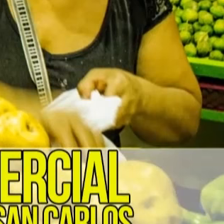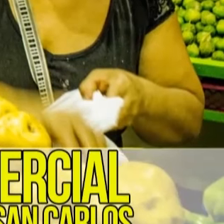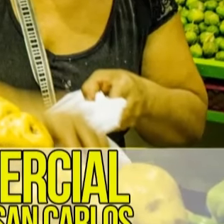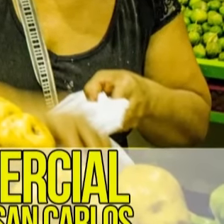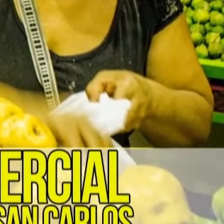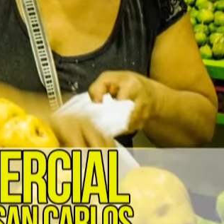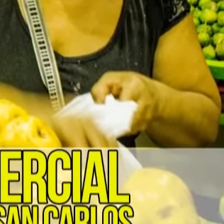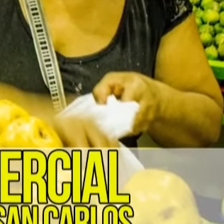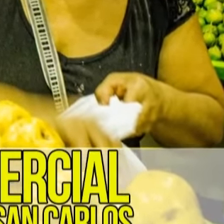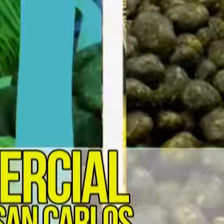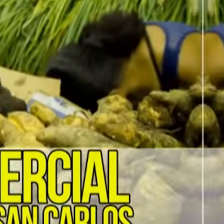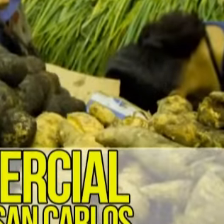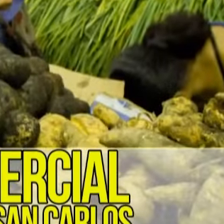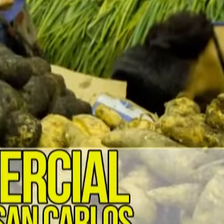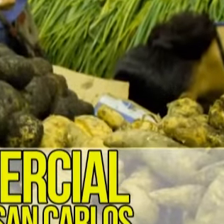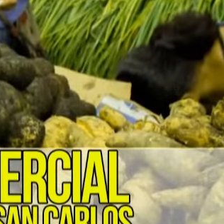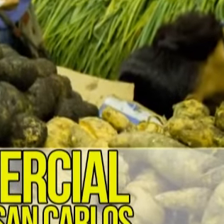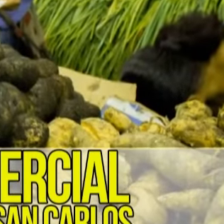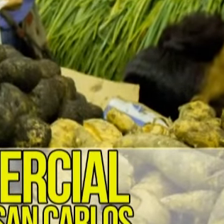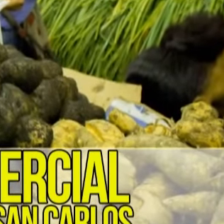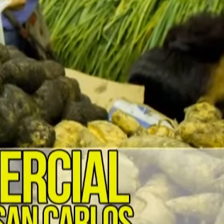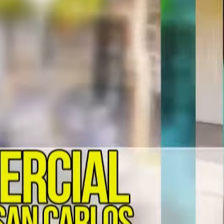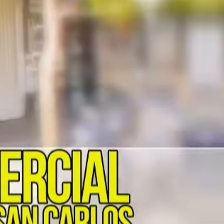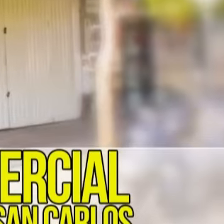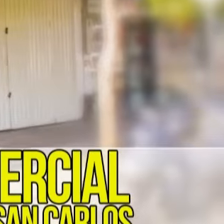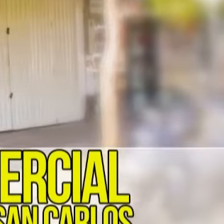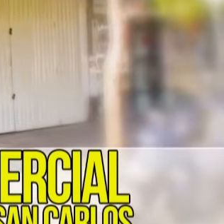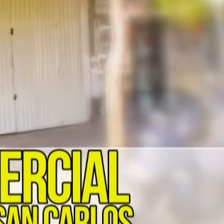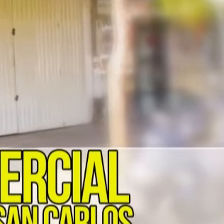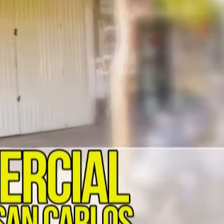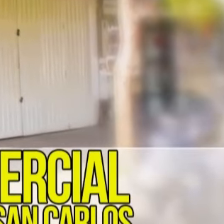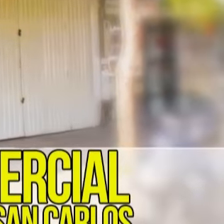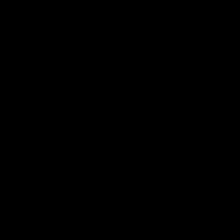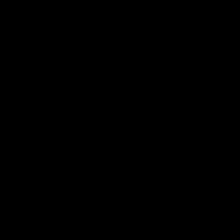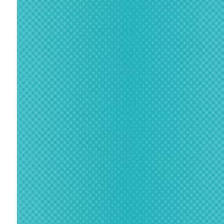campo para su hogar todos los días con precios incomparables.